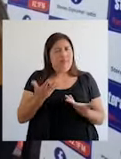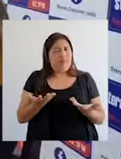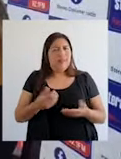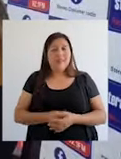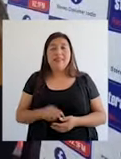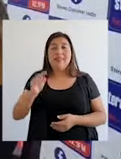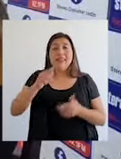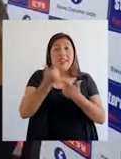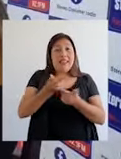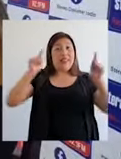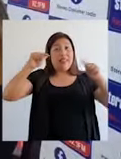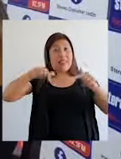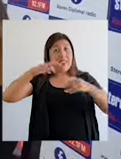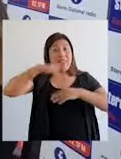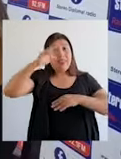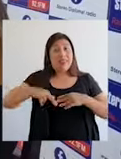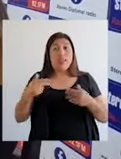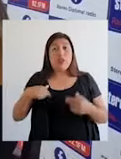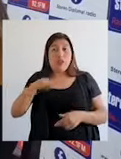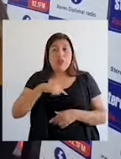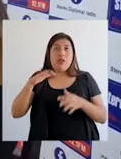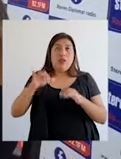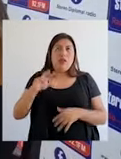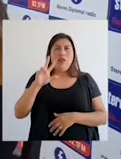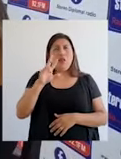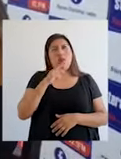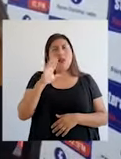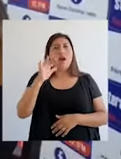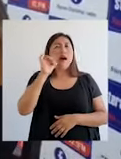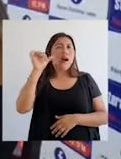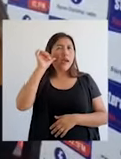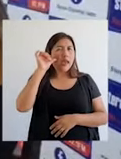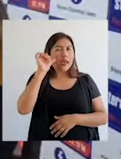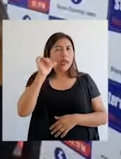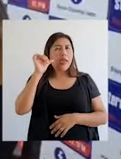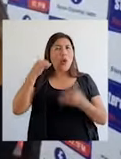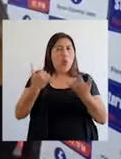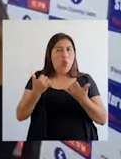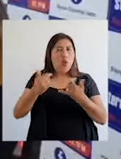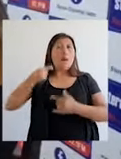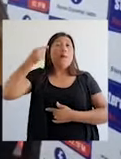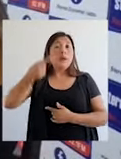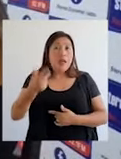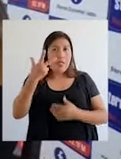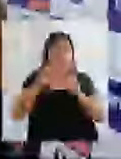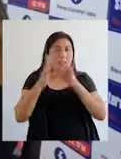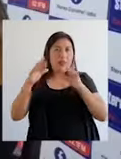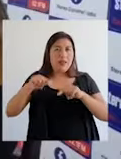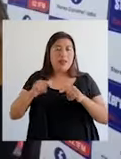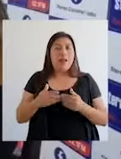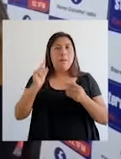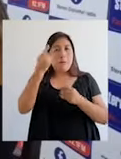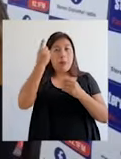Libertad se ha dado el caso de que en estos 3 días que estamos, desde ayer, hoy y mañana, vamos a inaugurar